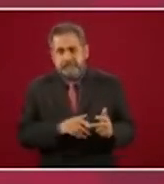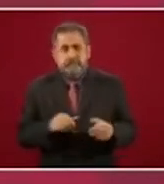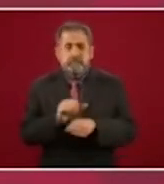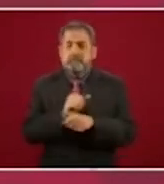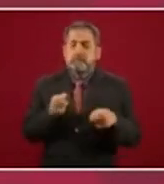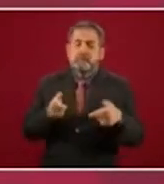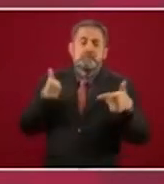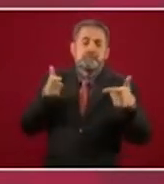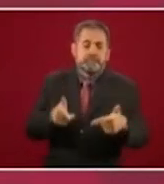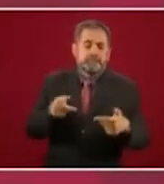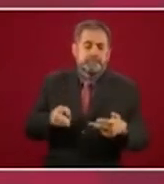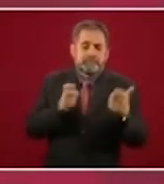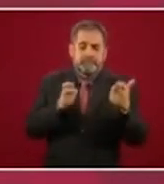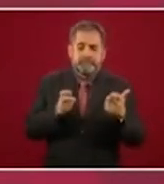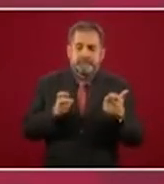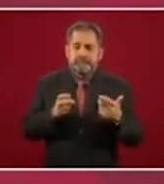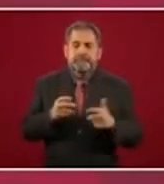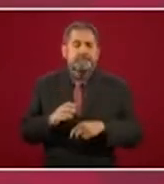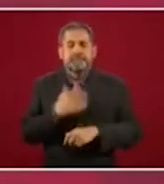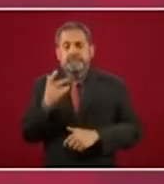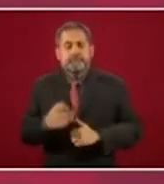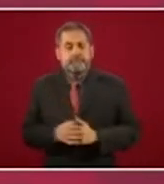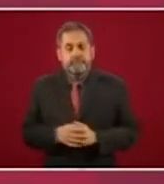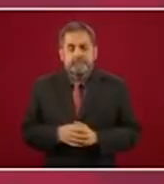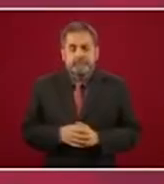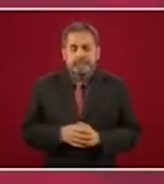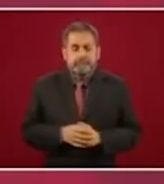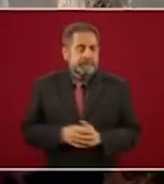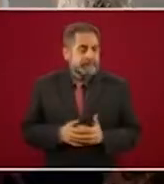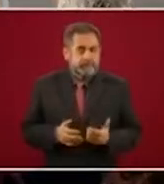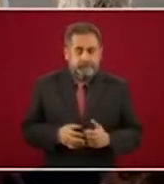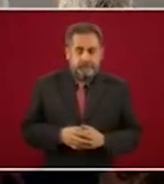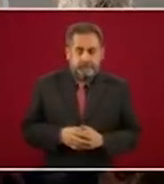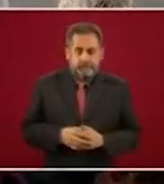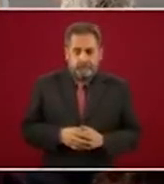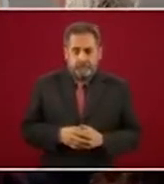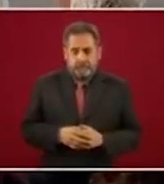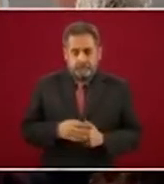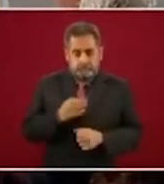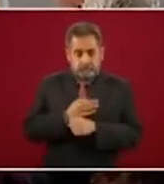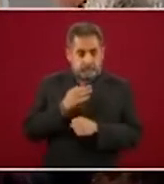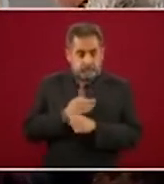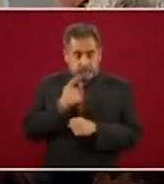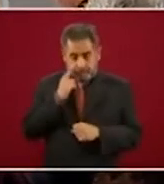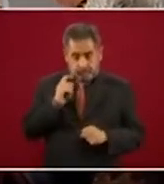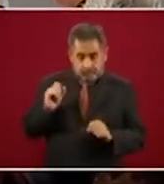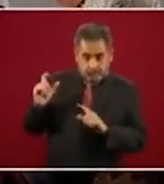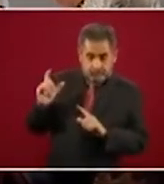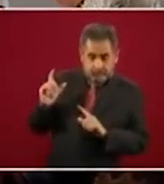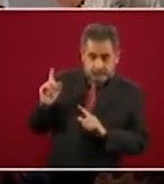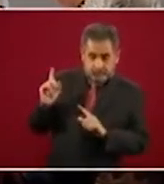vehículo porque no hay en estos casos